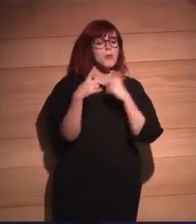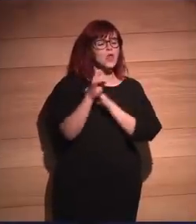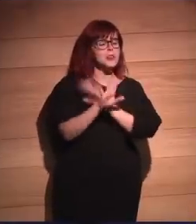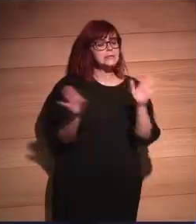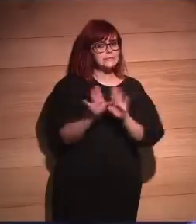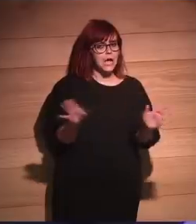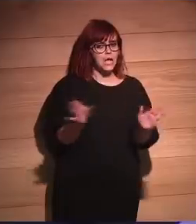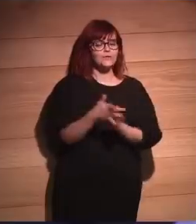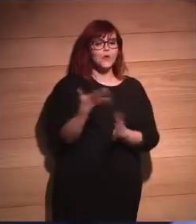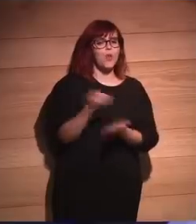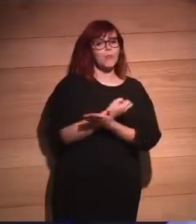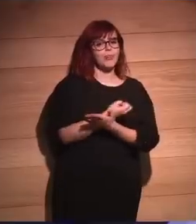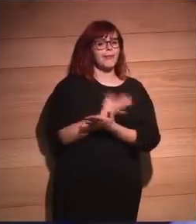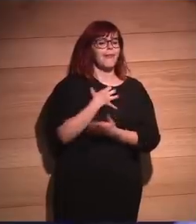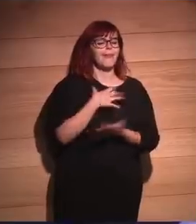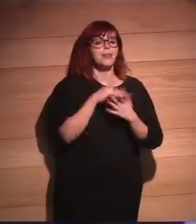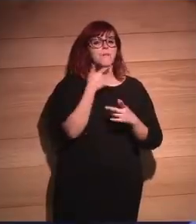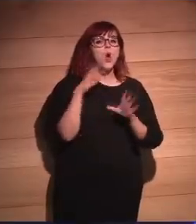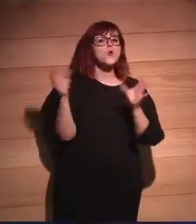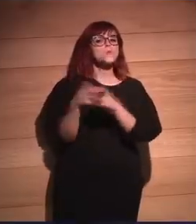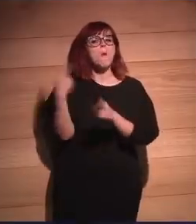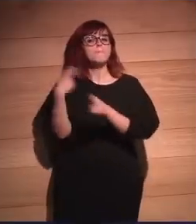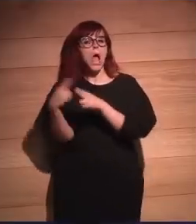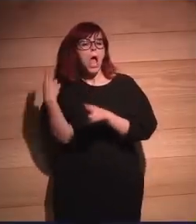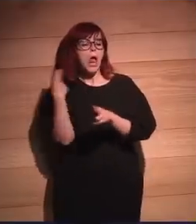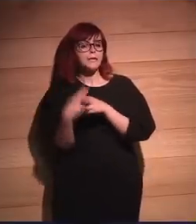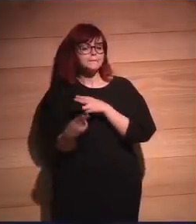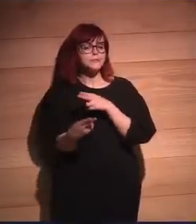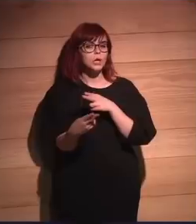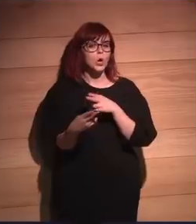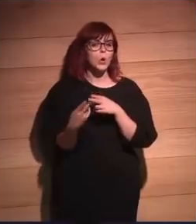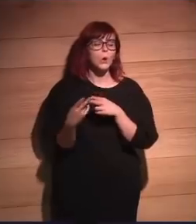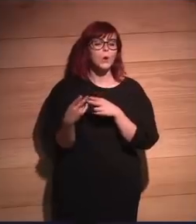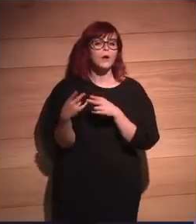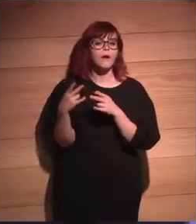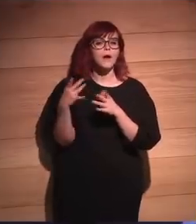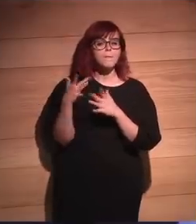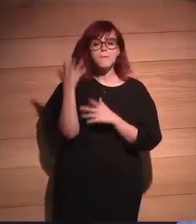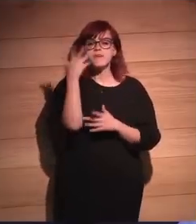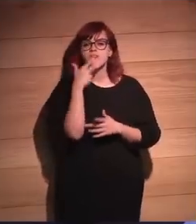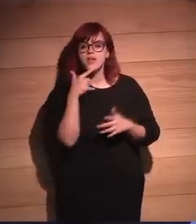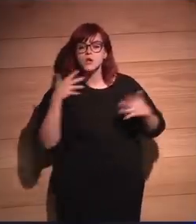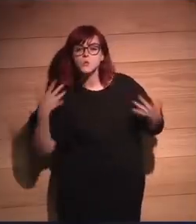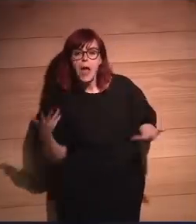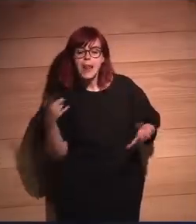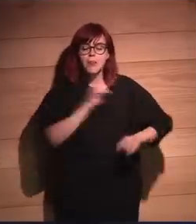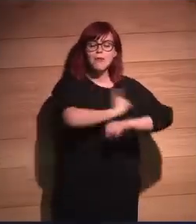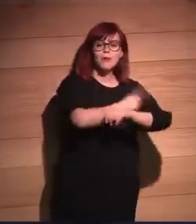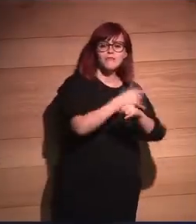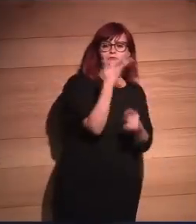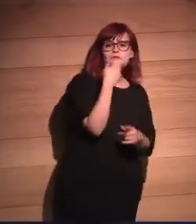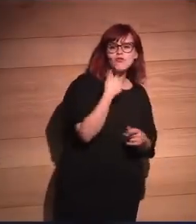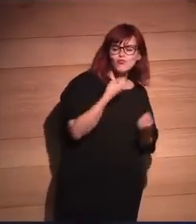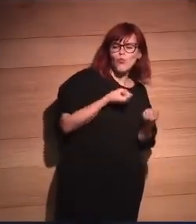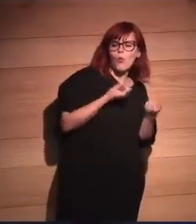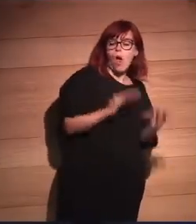y punto. No que sepan a qué partido político, por qué partidos políticos tienen preferencias, cuál es su deporte favorito,